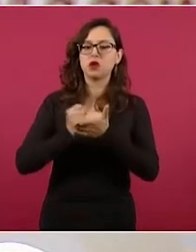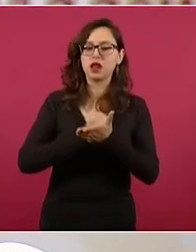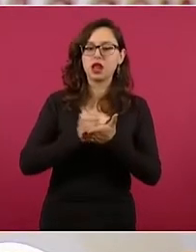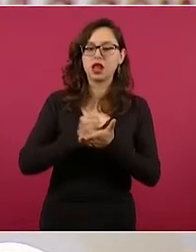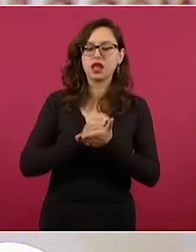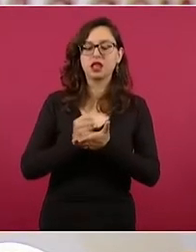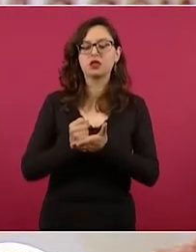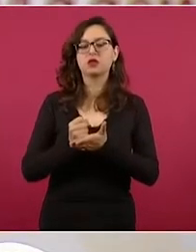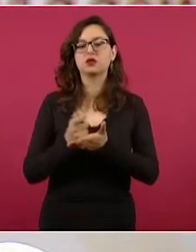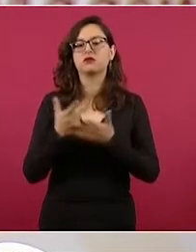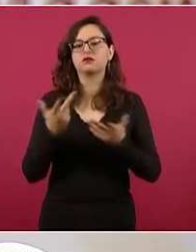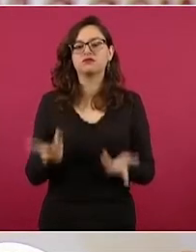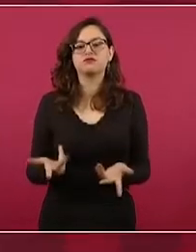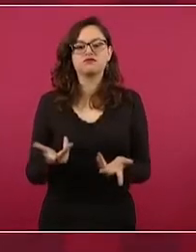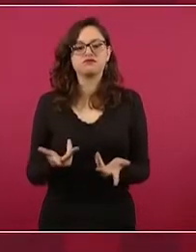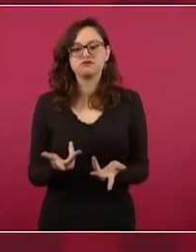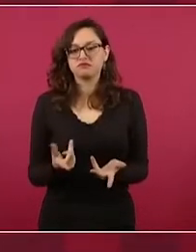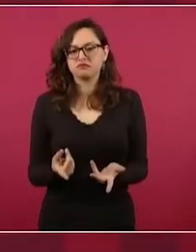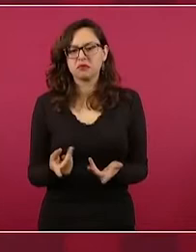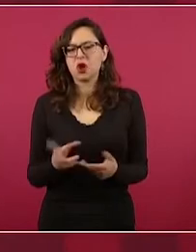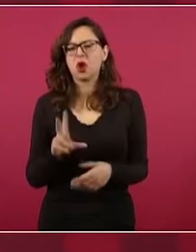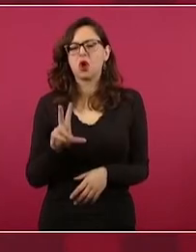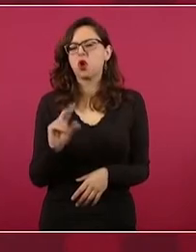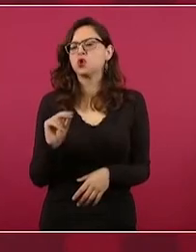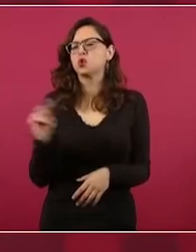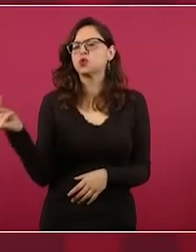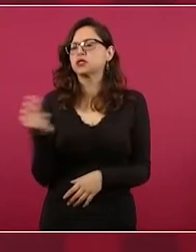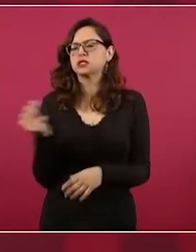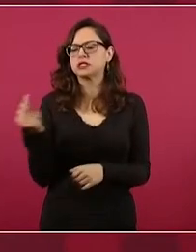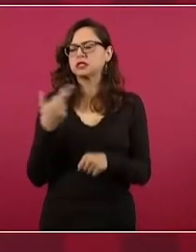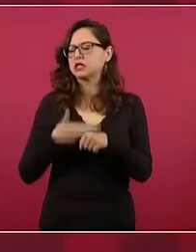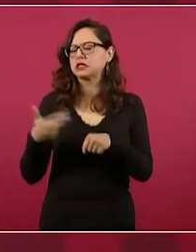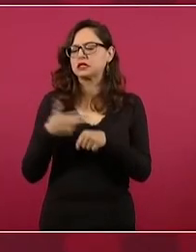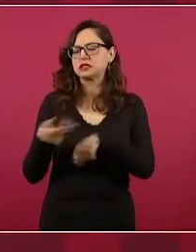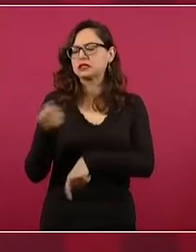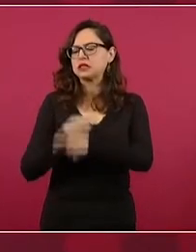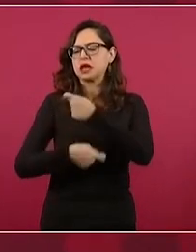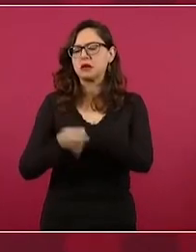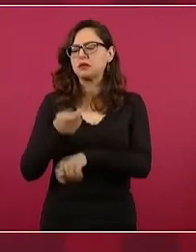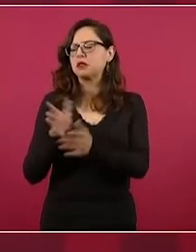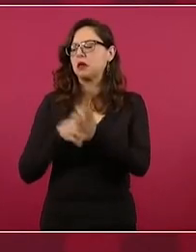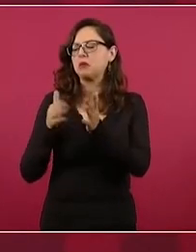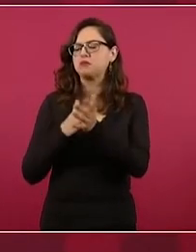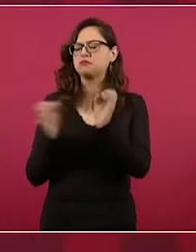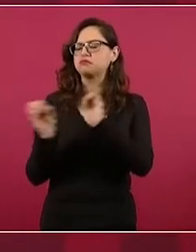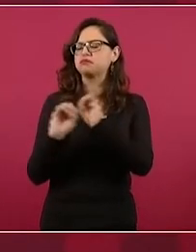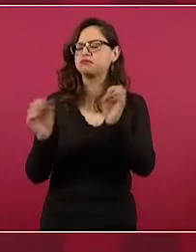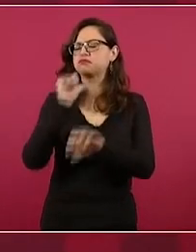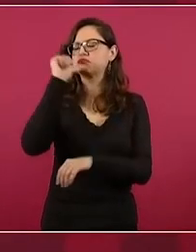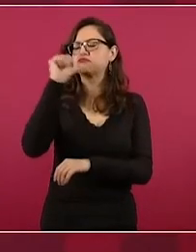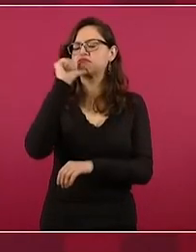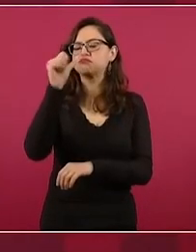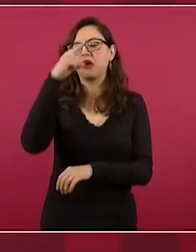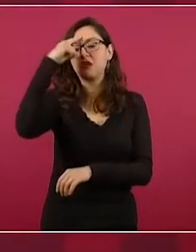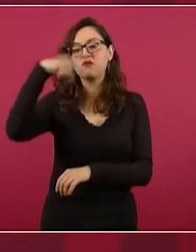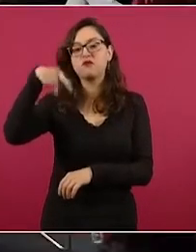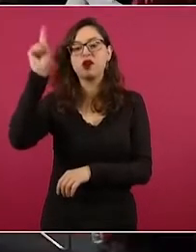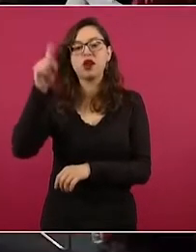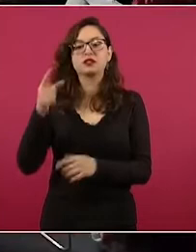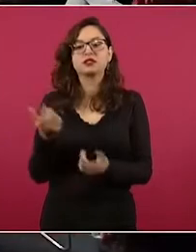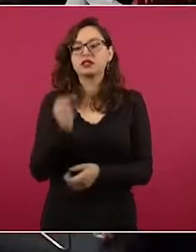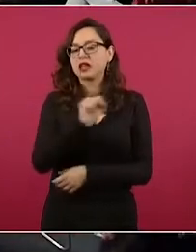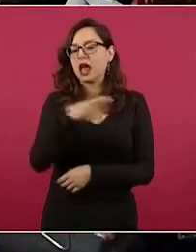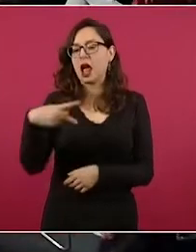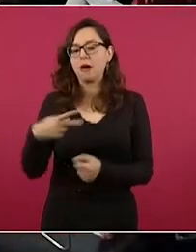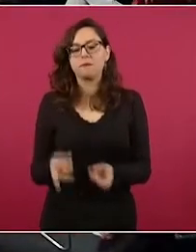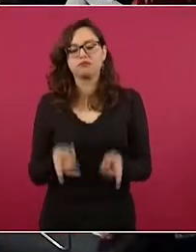créditos sin pasar por buró de crédito ni ninguna revisión, simplemente